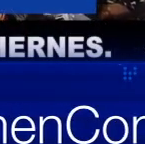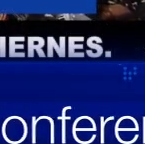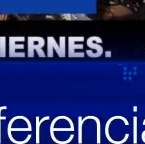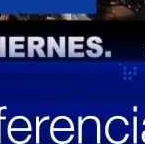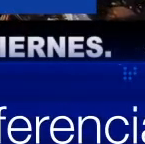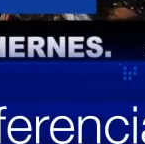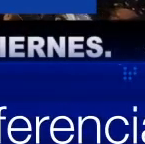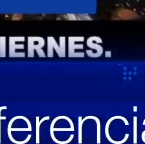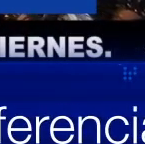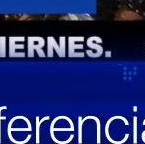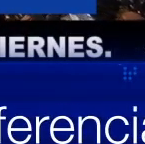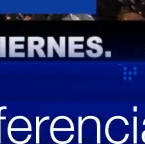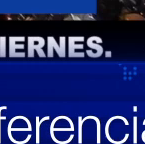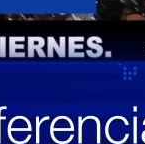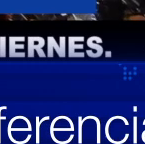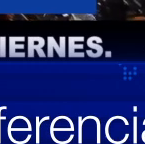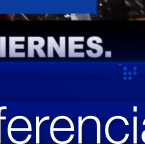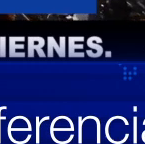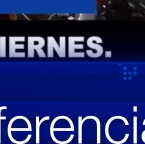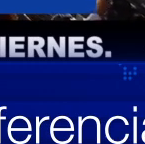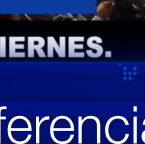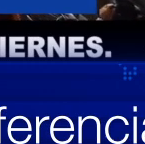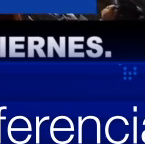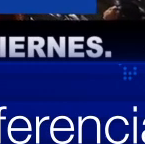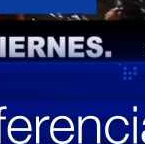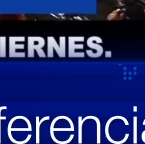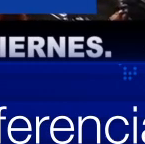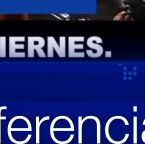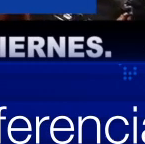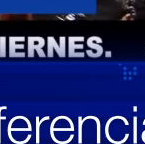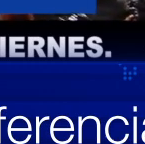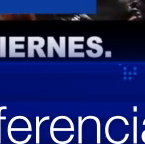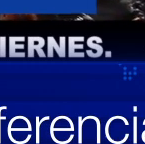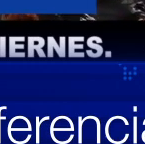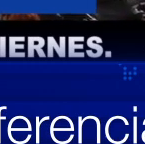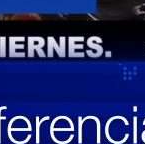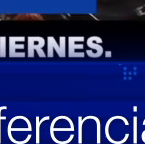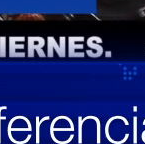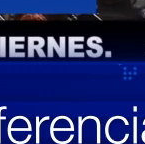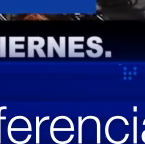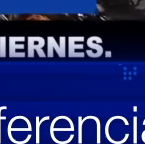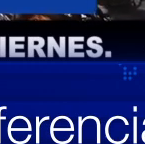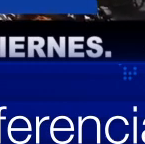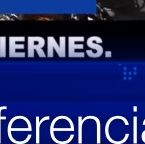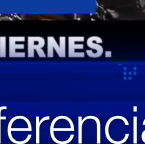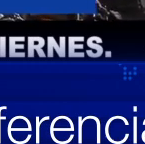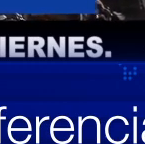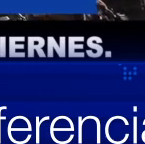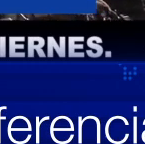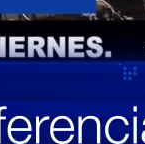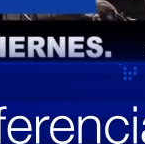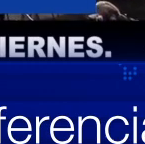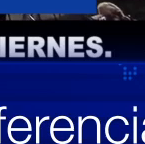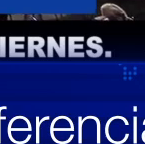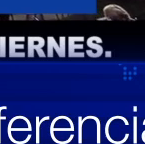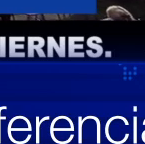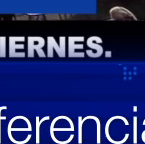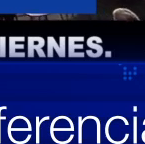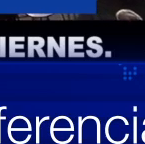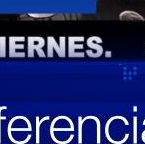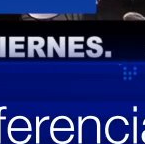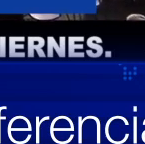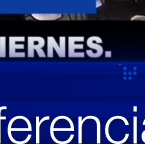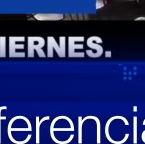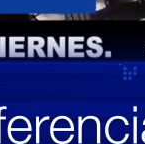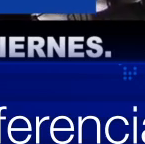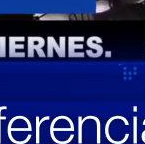Bueno, el día de hoy vamos a dar a conocer el avance del programa